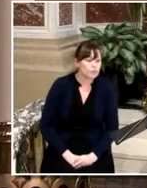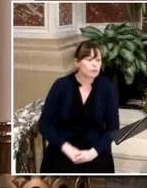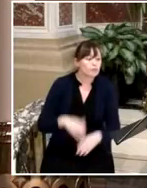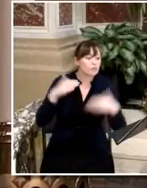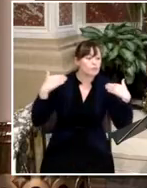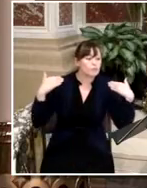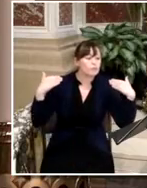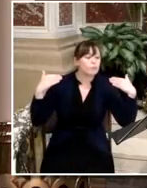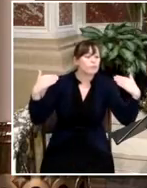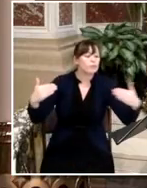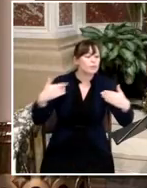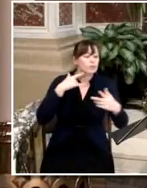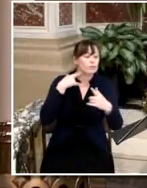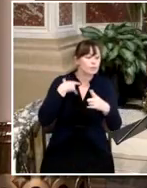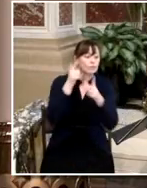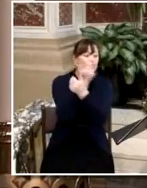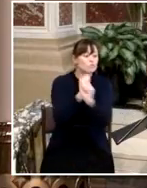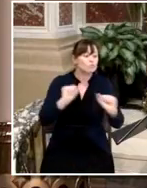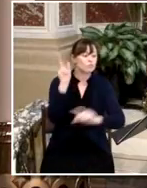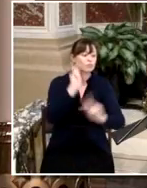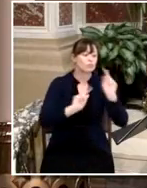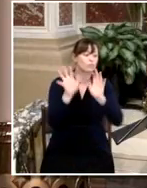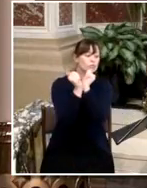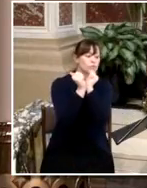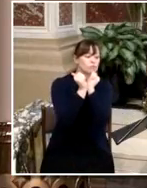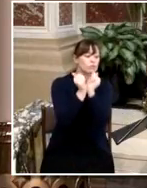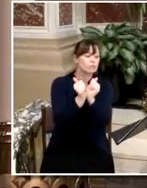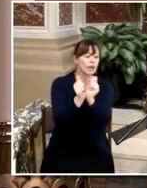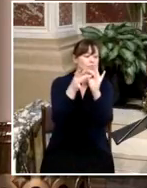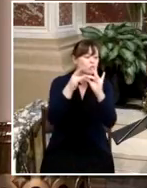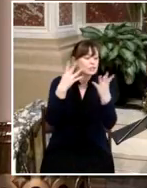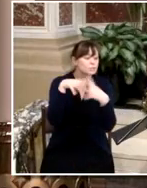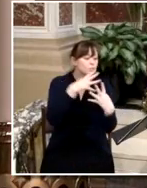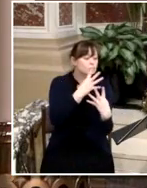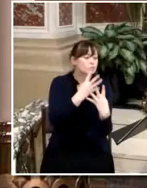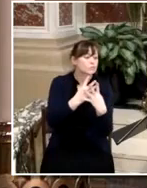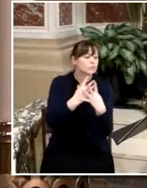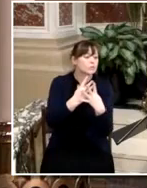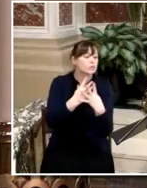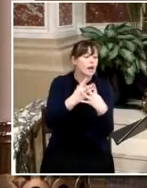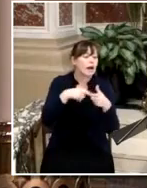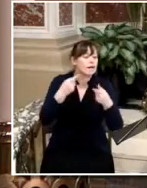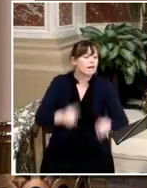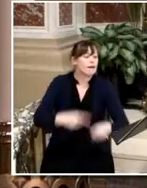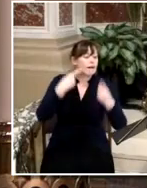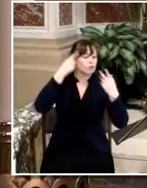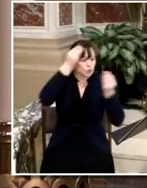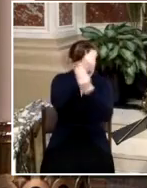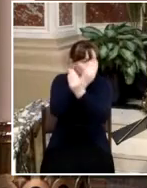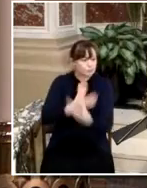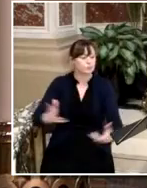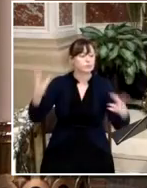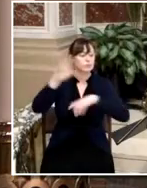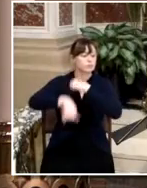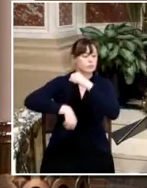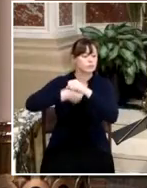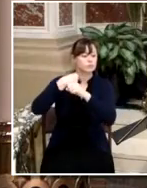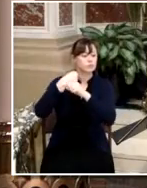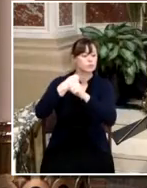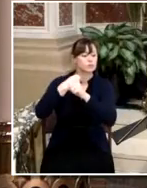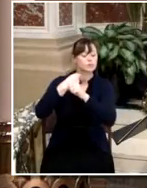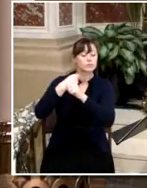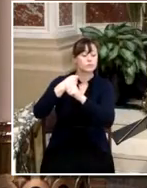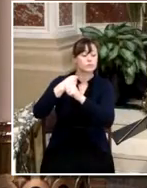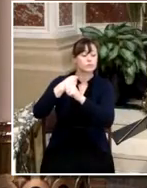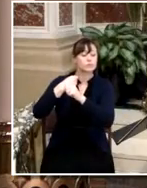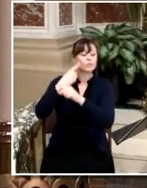prisioneros y a pregonar el año de gracia del Señor, el día de